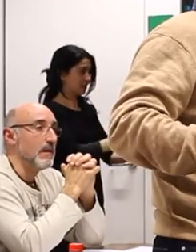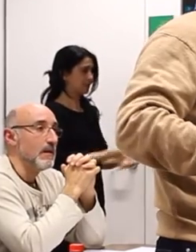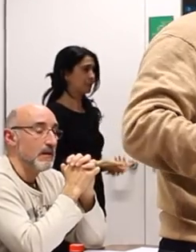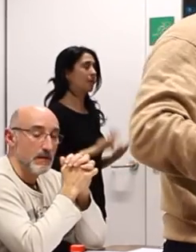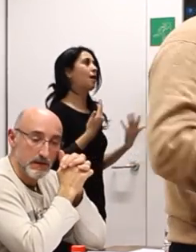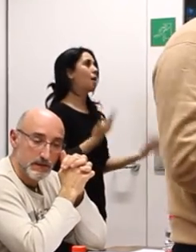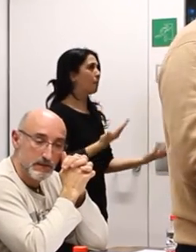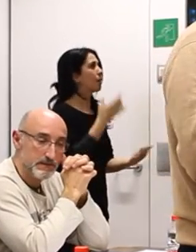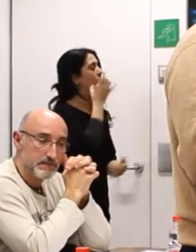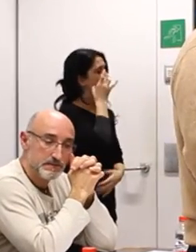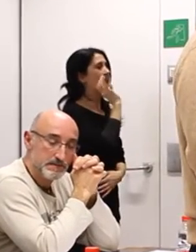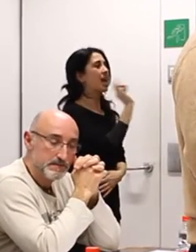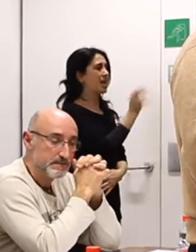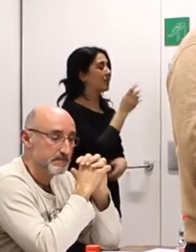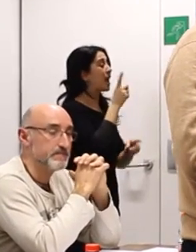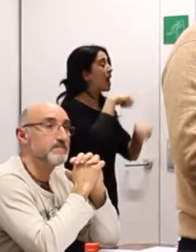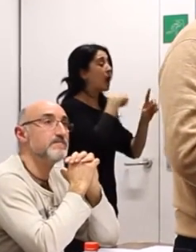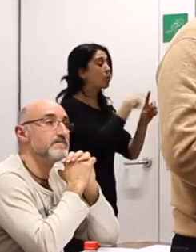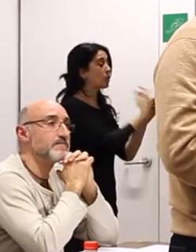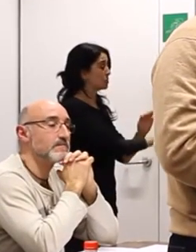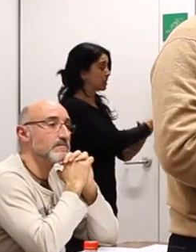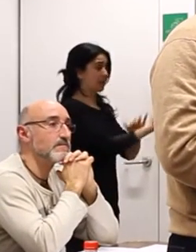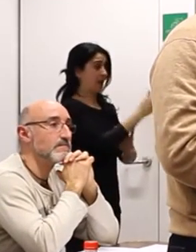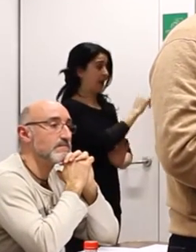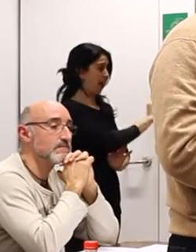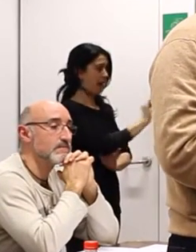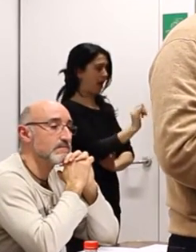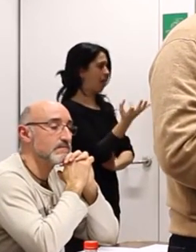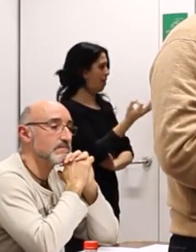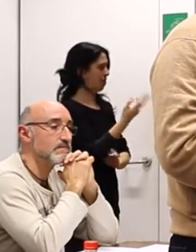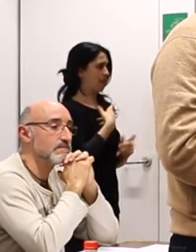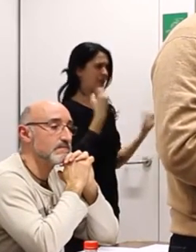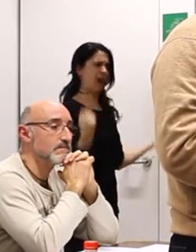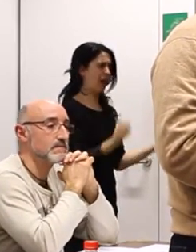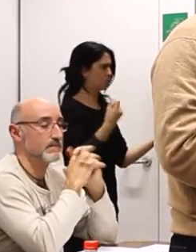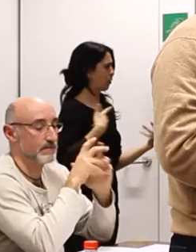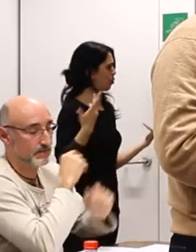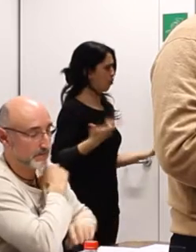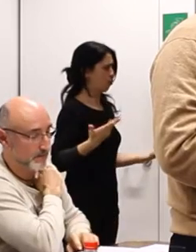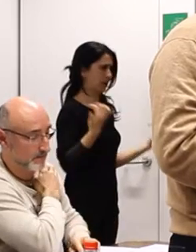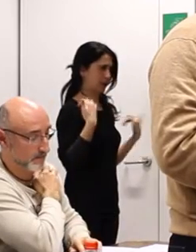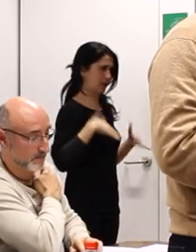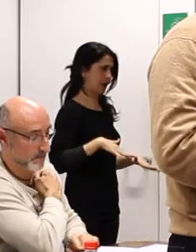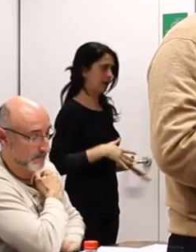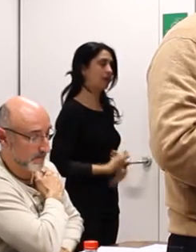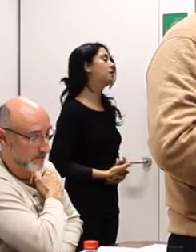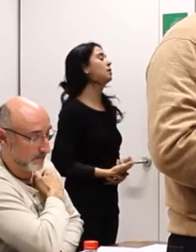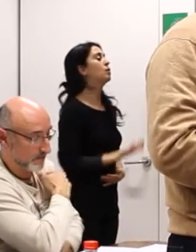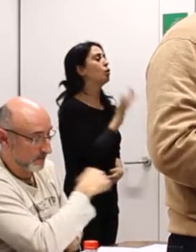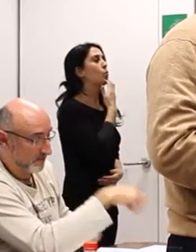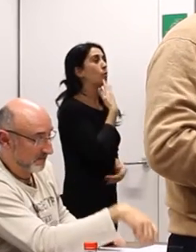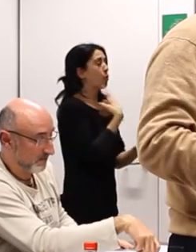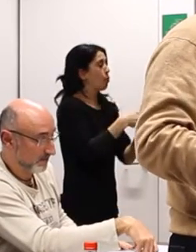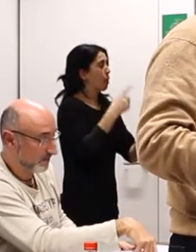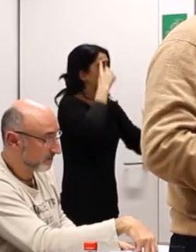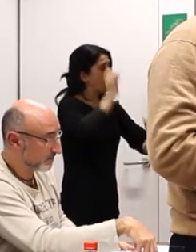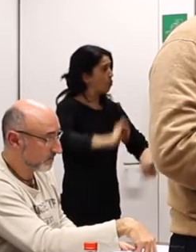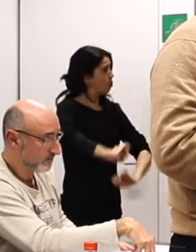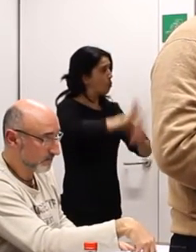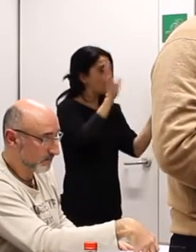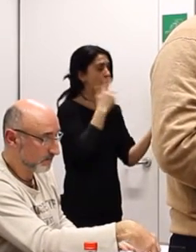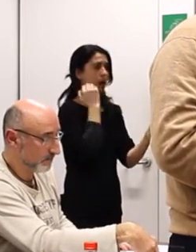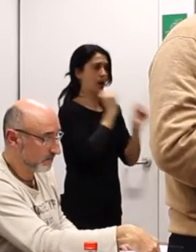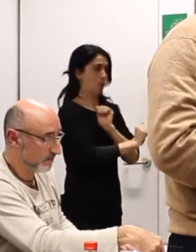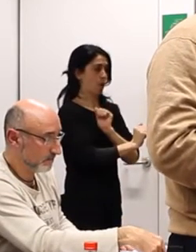evidencias sobre las que tenemos que actuar y tenemos que actuar con carácter de urgencia, ¿no? Una de las evidencias en este país es el de la pobreza